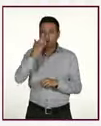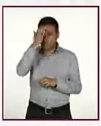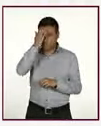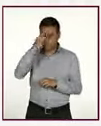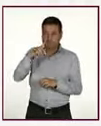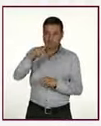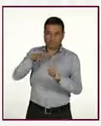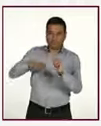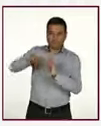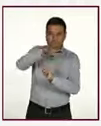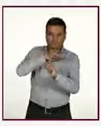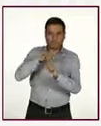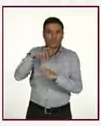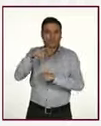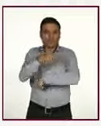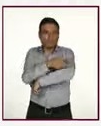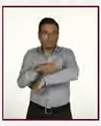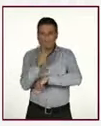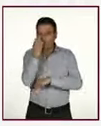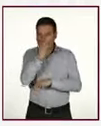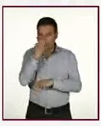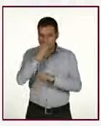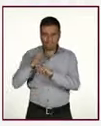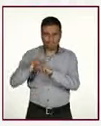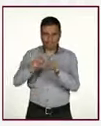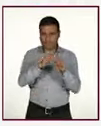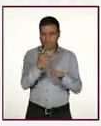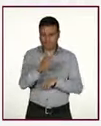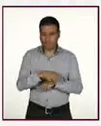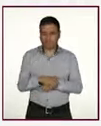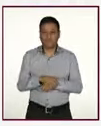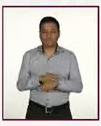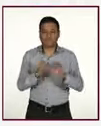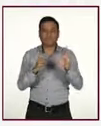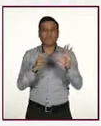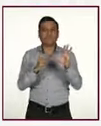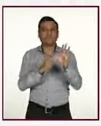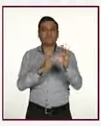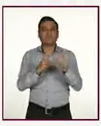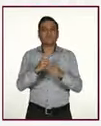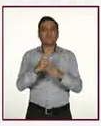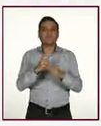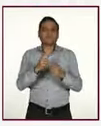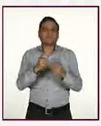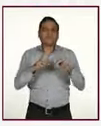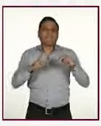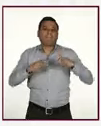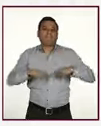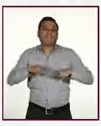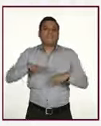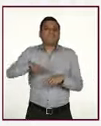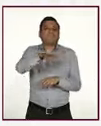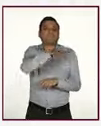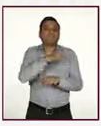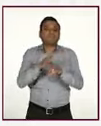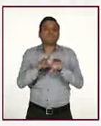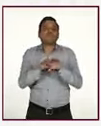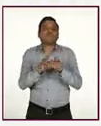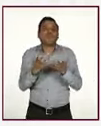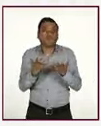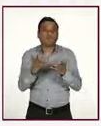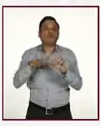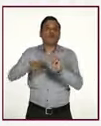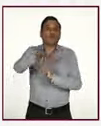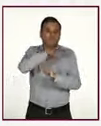como más familiar, como más escolar. Y la determinación social, que es que sí, el contexto social, el